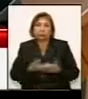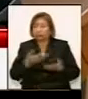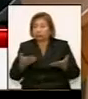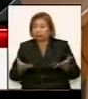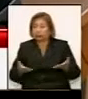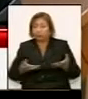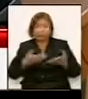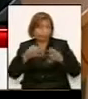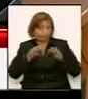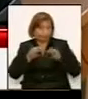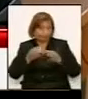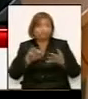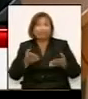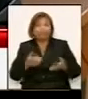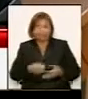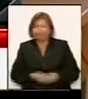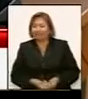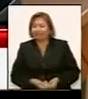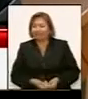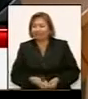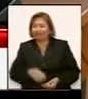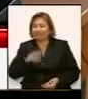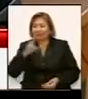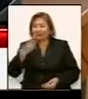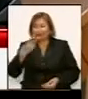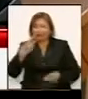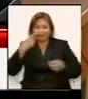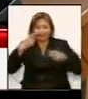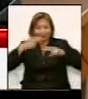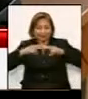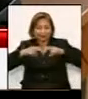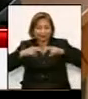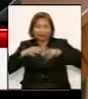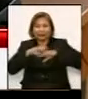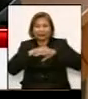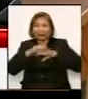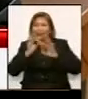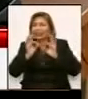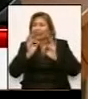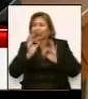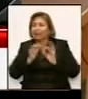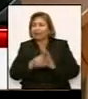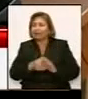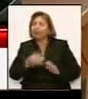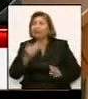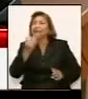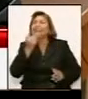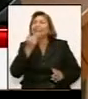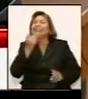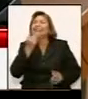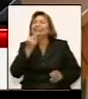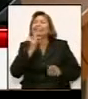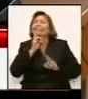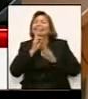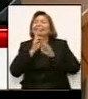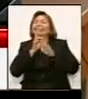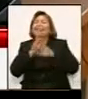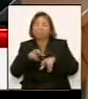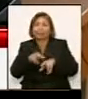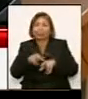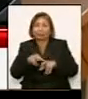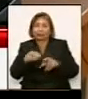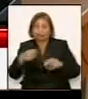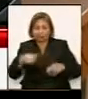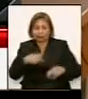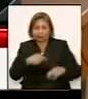el panorama y la segunda parte de nuestra investigación un poco entender quién debe responder y en nuestra investigación hemos